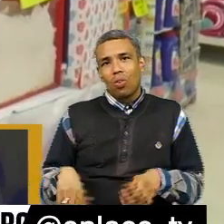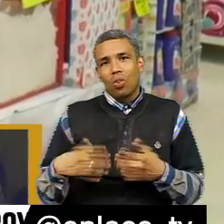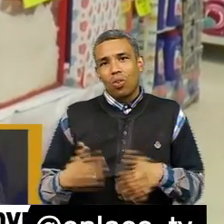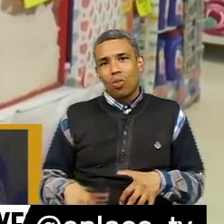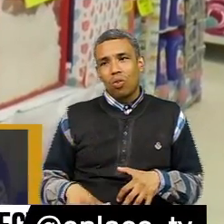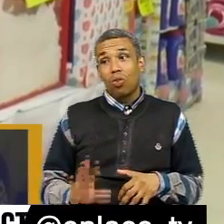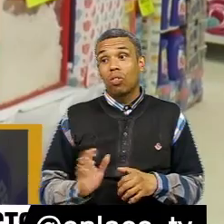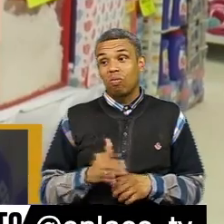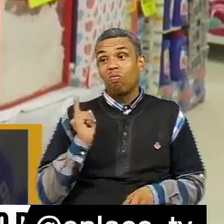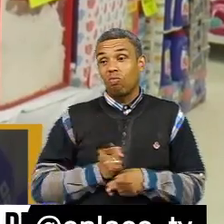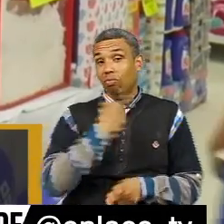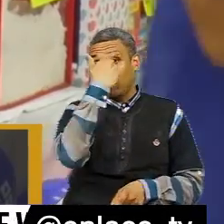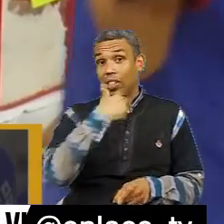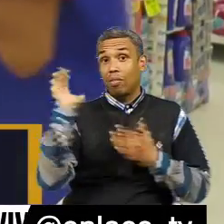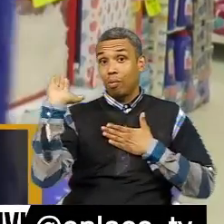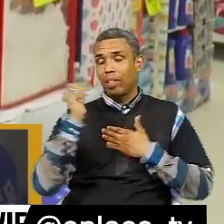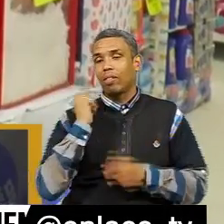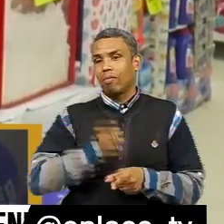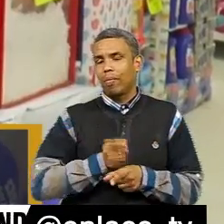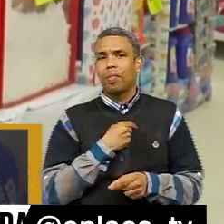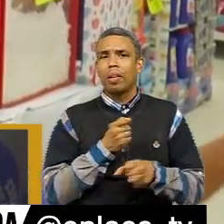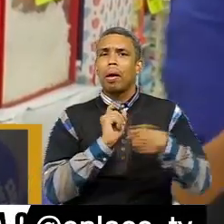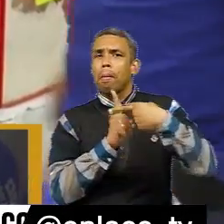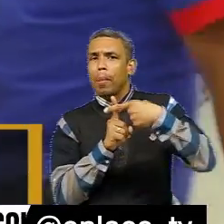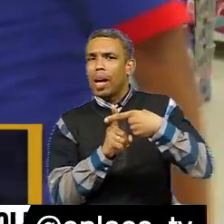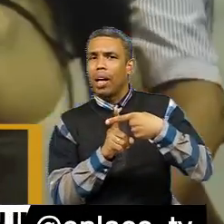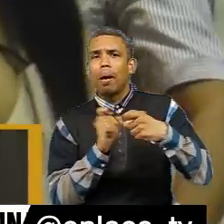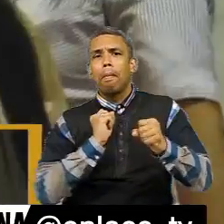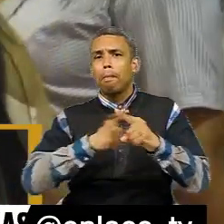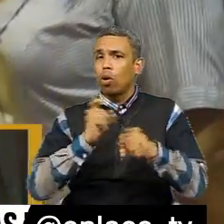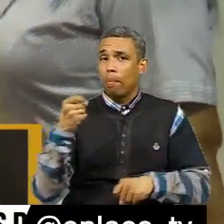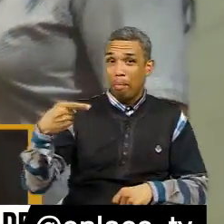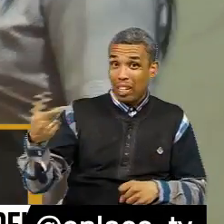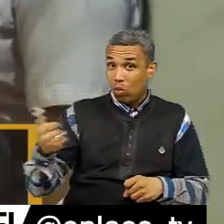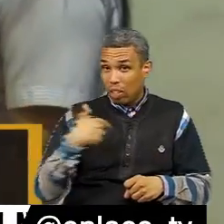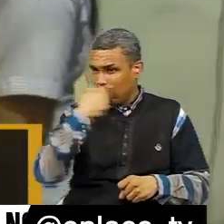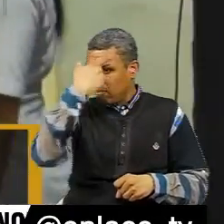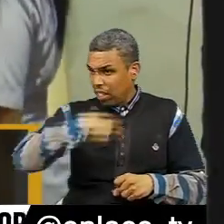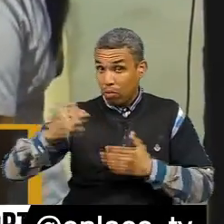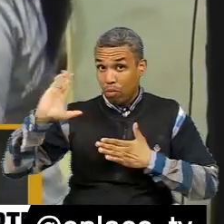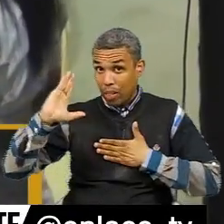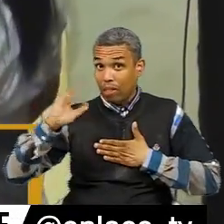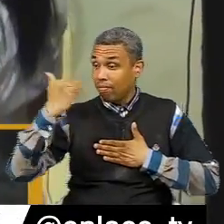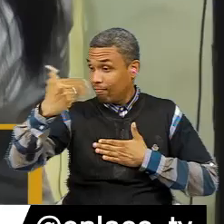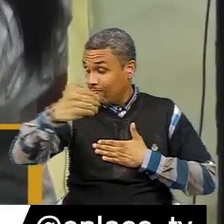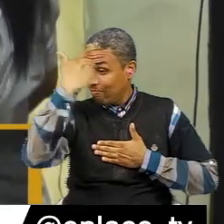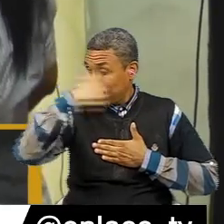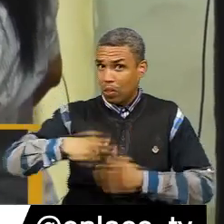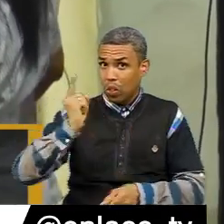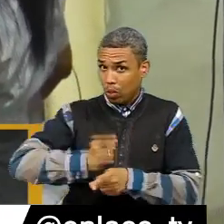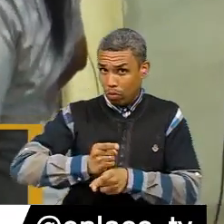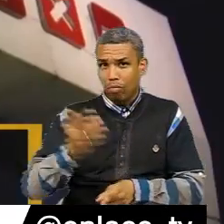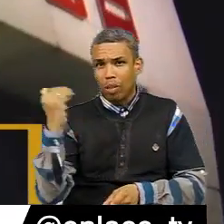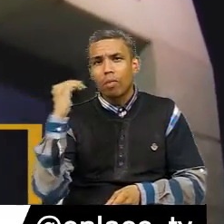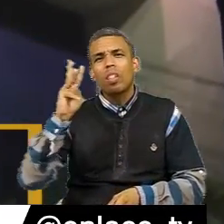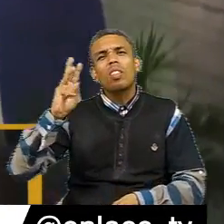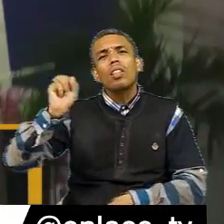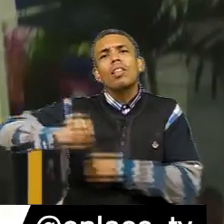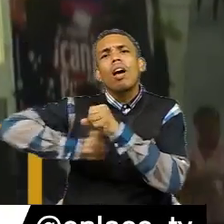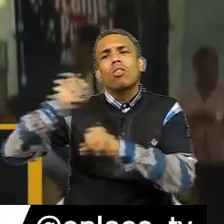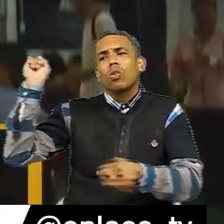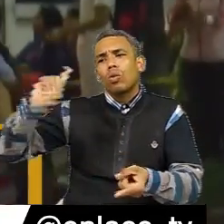nuestros clientes. Más por Menos seguirá premiando la fidelidad de su clientela. Así lo han anunciado los directivos de este supermercado que nació en Barranca Bermeja hace 30 años.